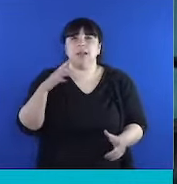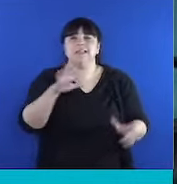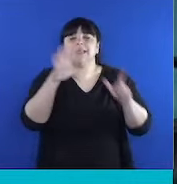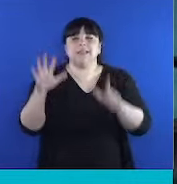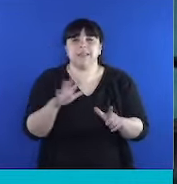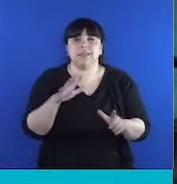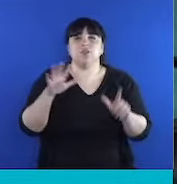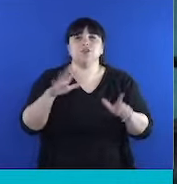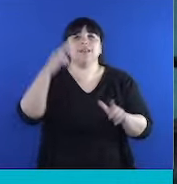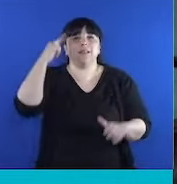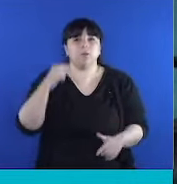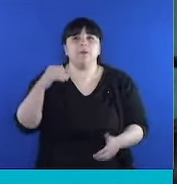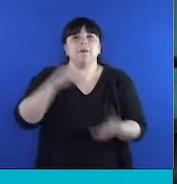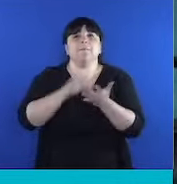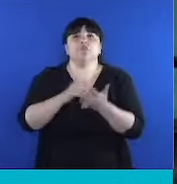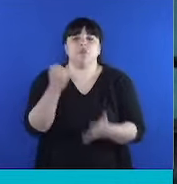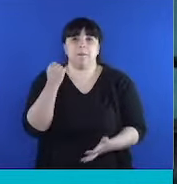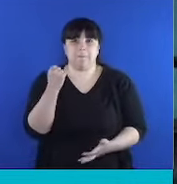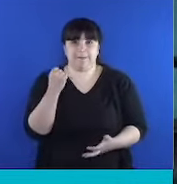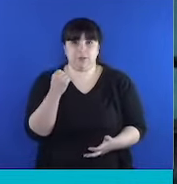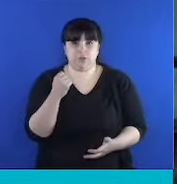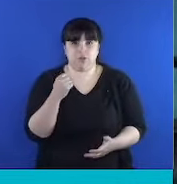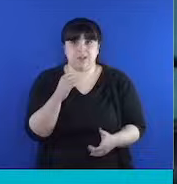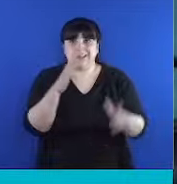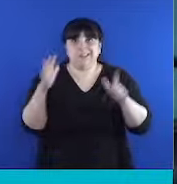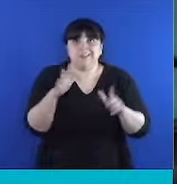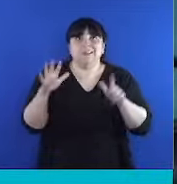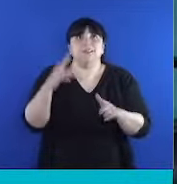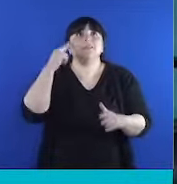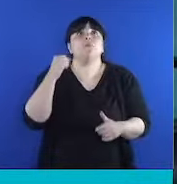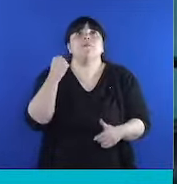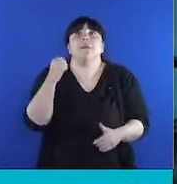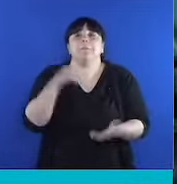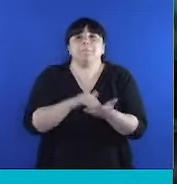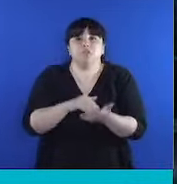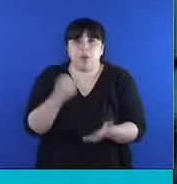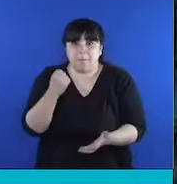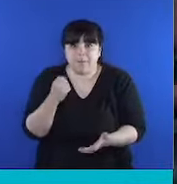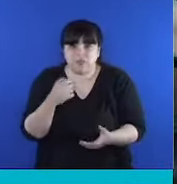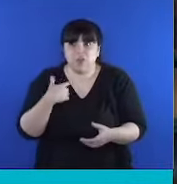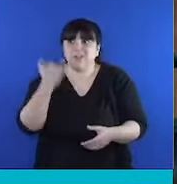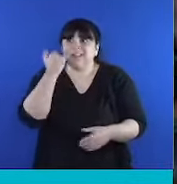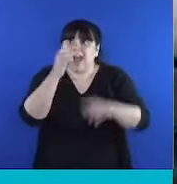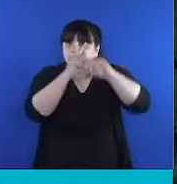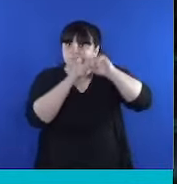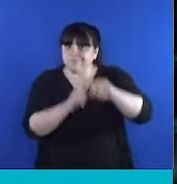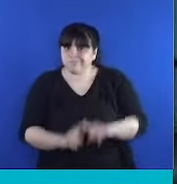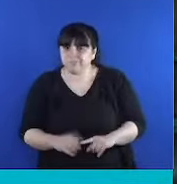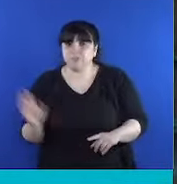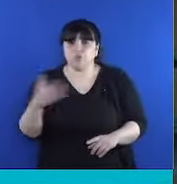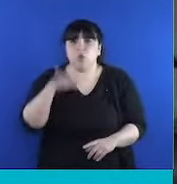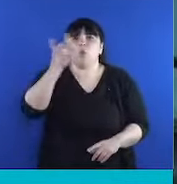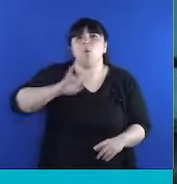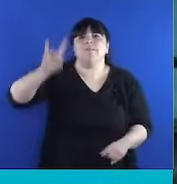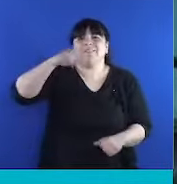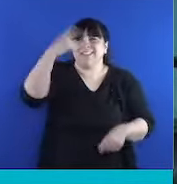779 millones de pesos. 779 millones de pesos que está calculado y estudiado por distintas